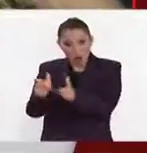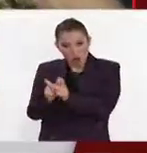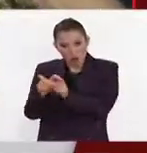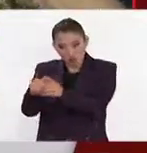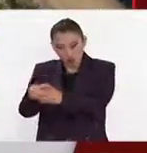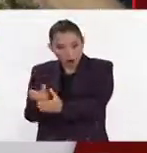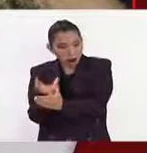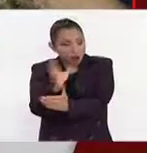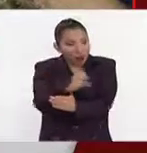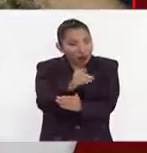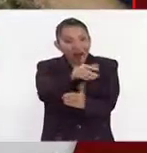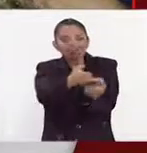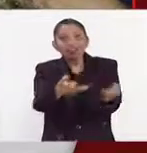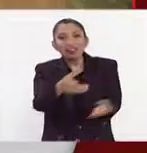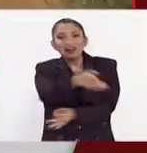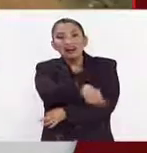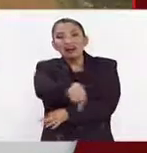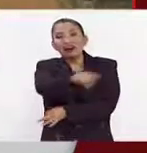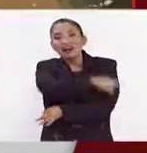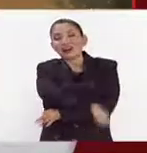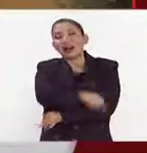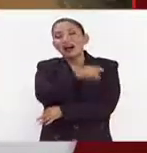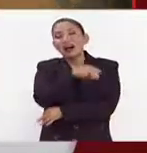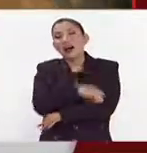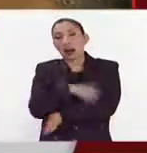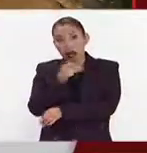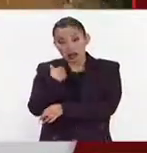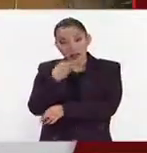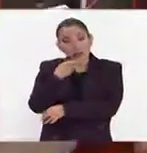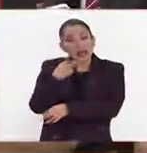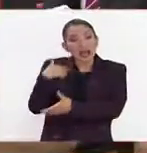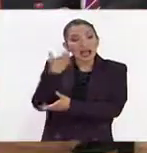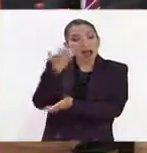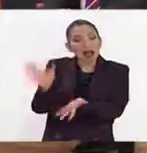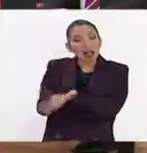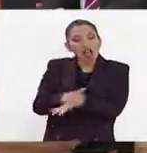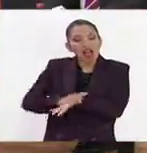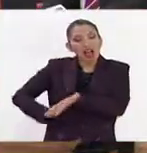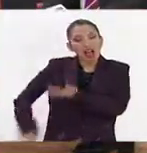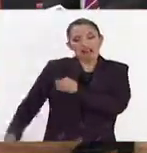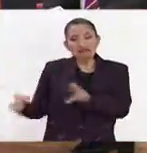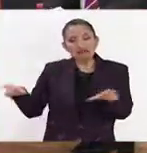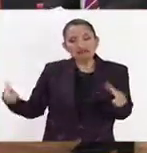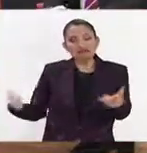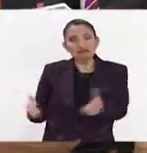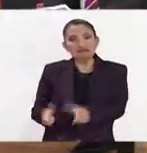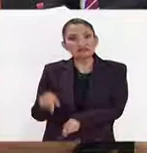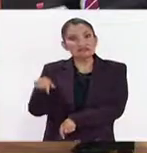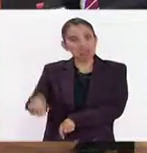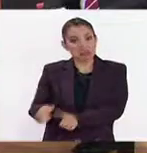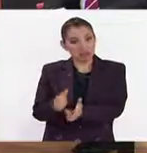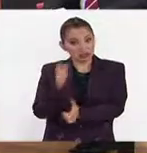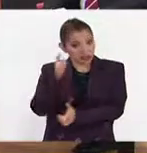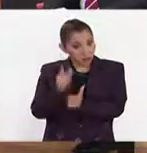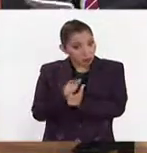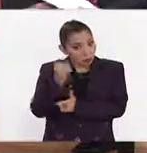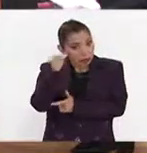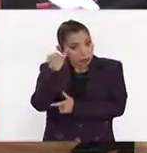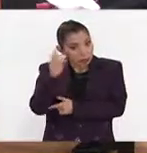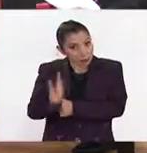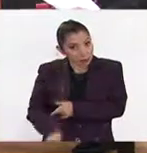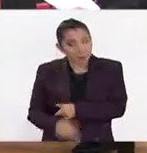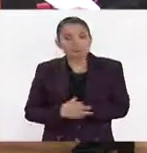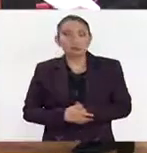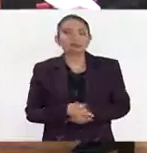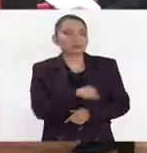comunidad en territorio. Se habla de exterminio, David, incluso de esta etnia. ¿Será cierto?